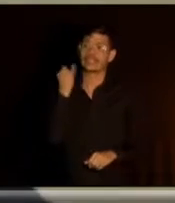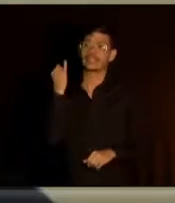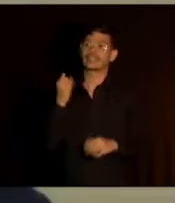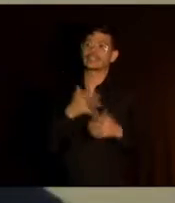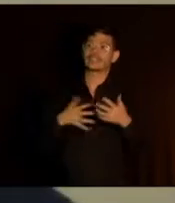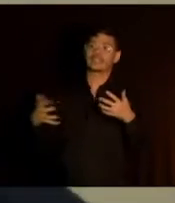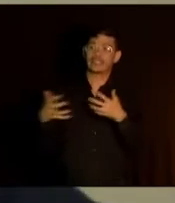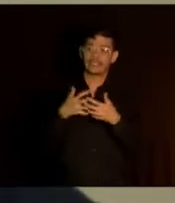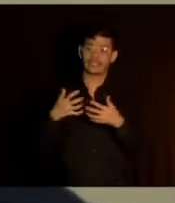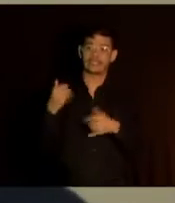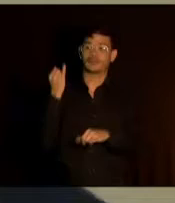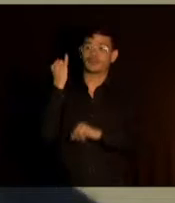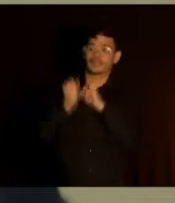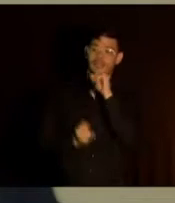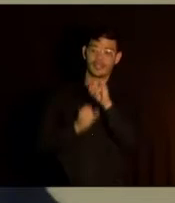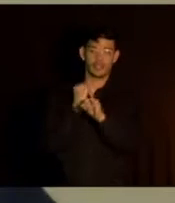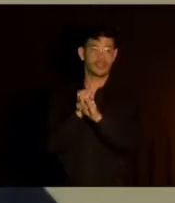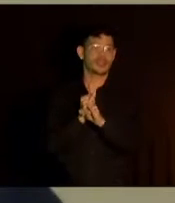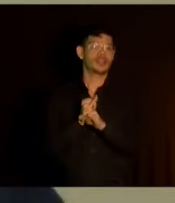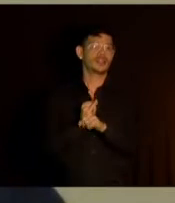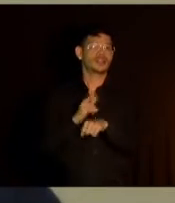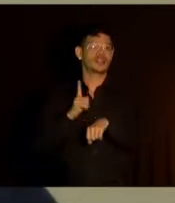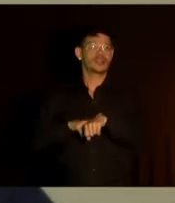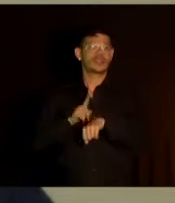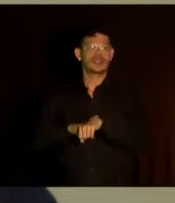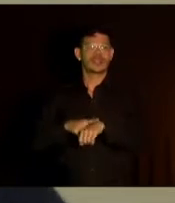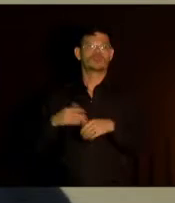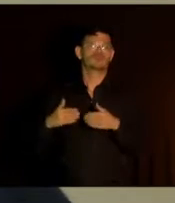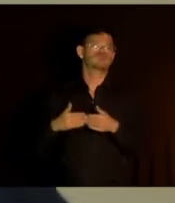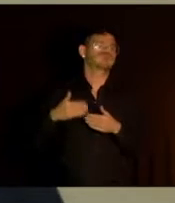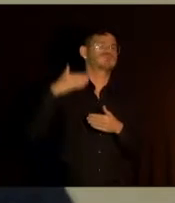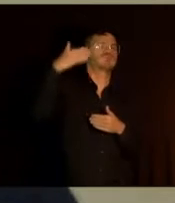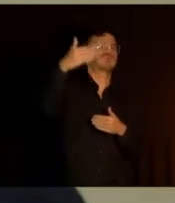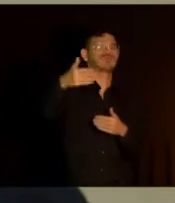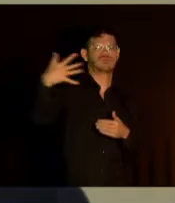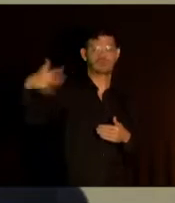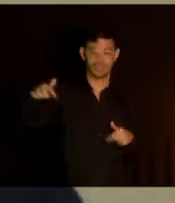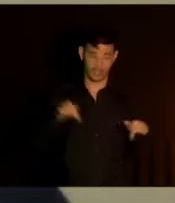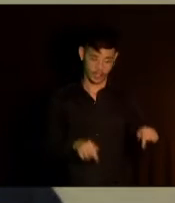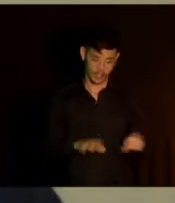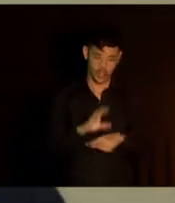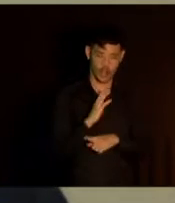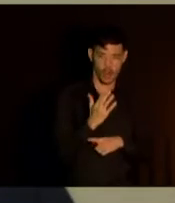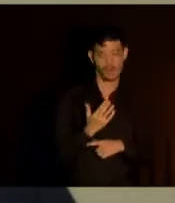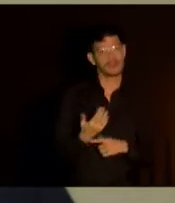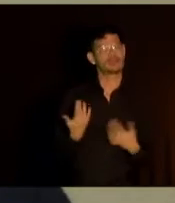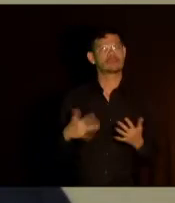nosotros lo hagamos es adelantar un cuaderno de un poco de cuentas que teníamos en rojo.